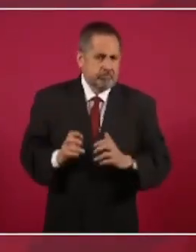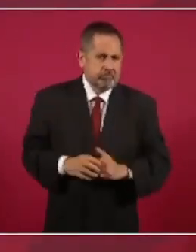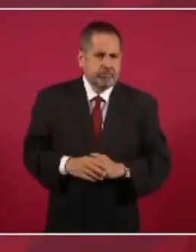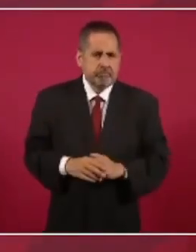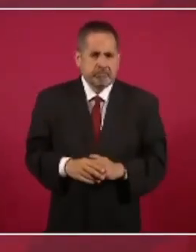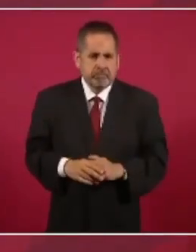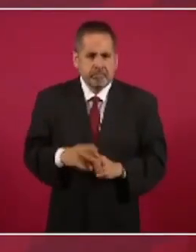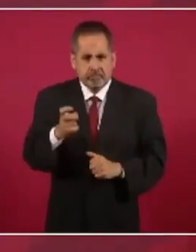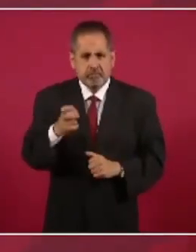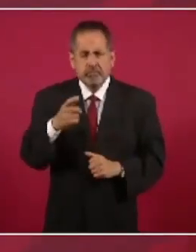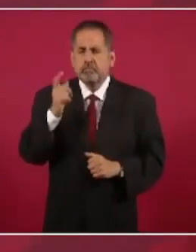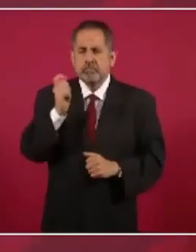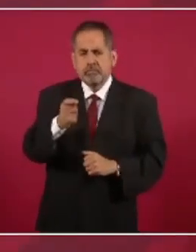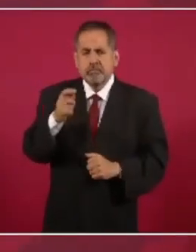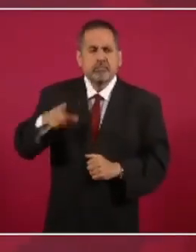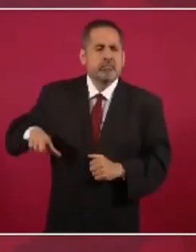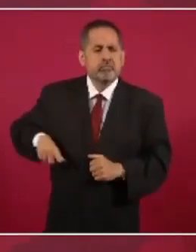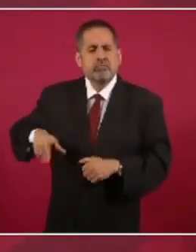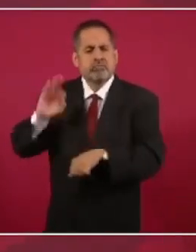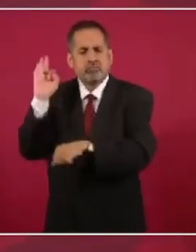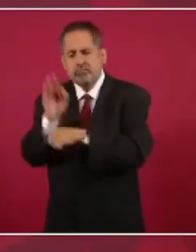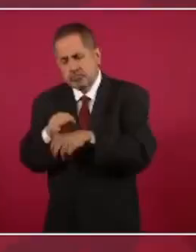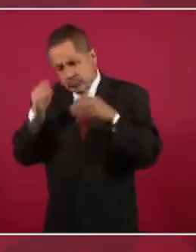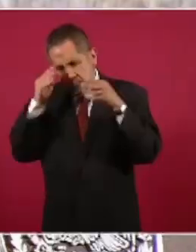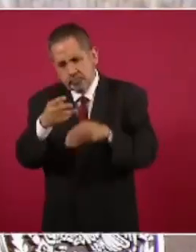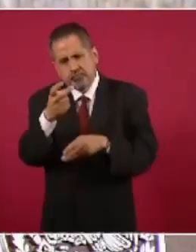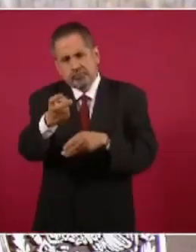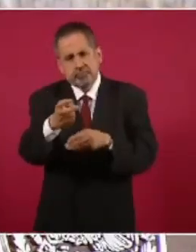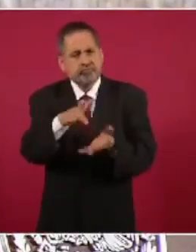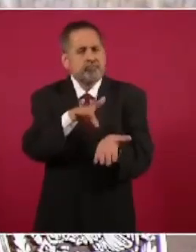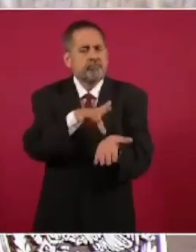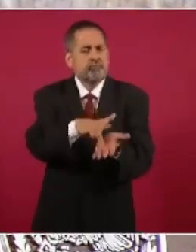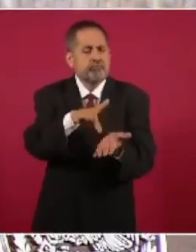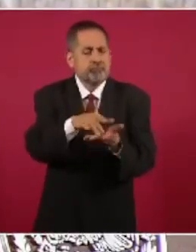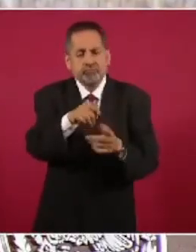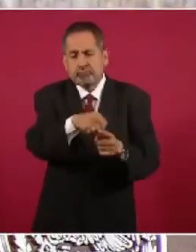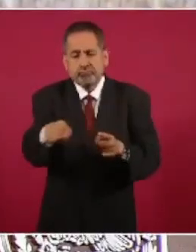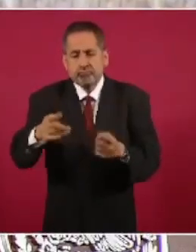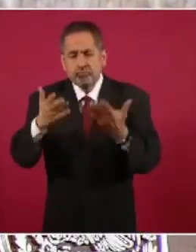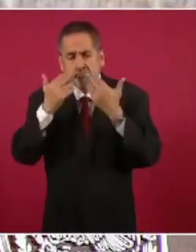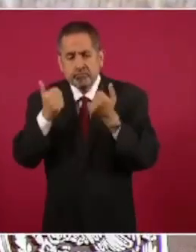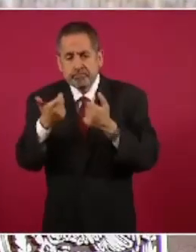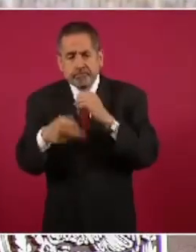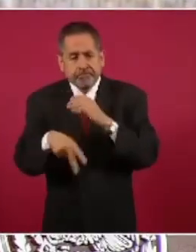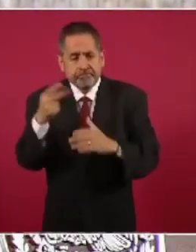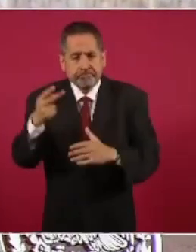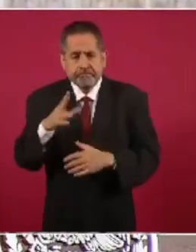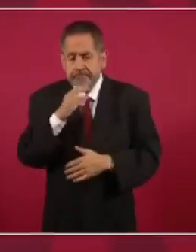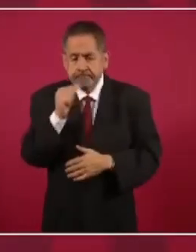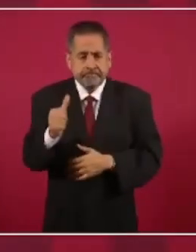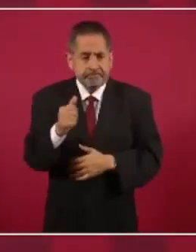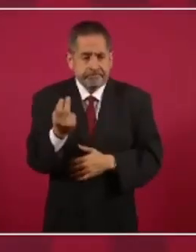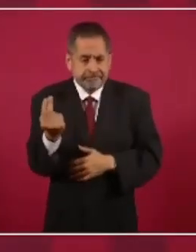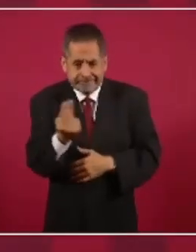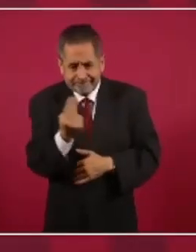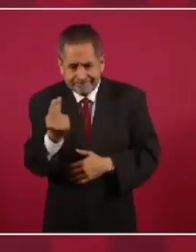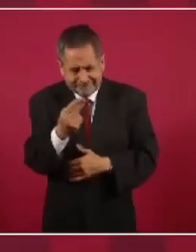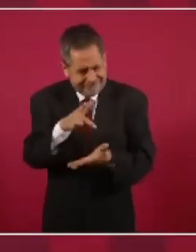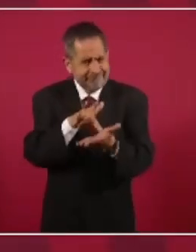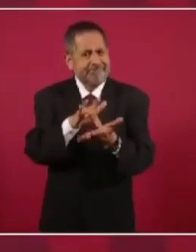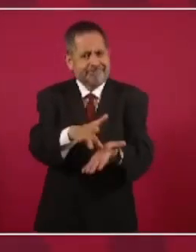Y esa es la función del gobierno, ayudar al desposeído, al necesitado,